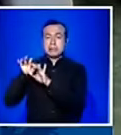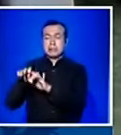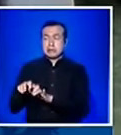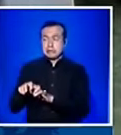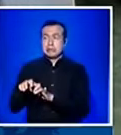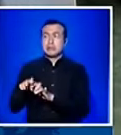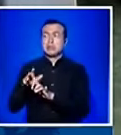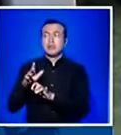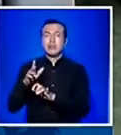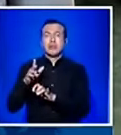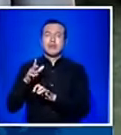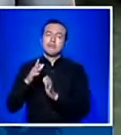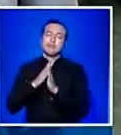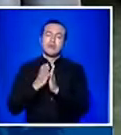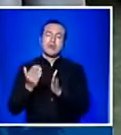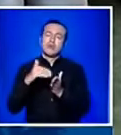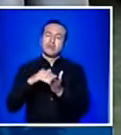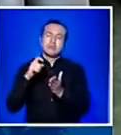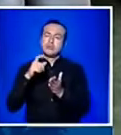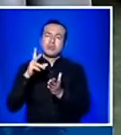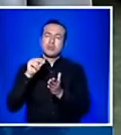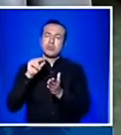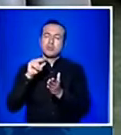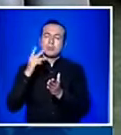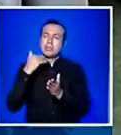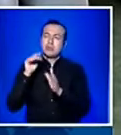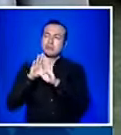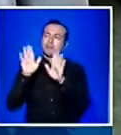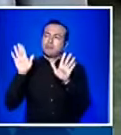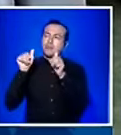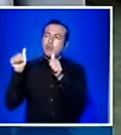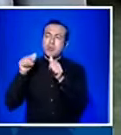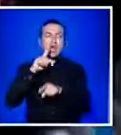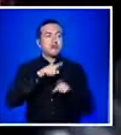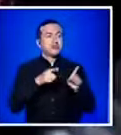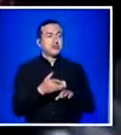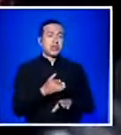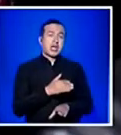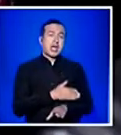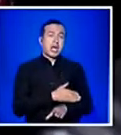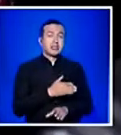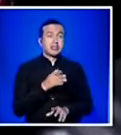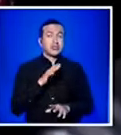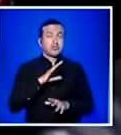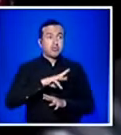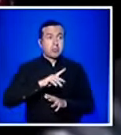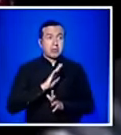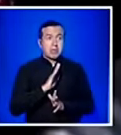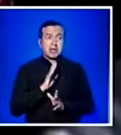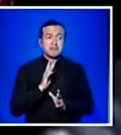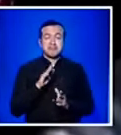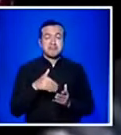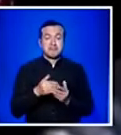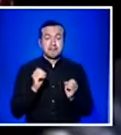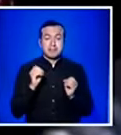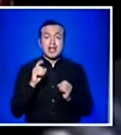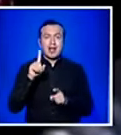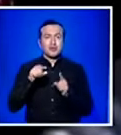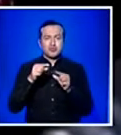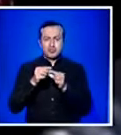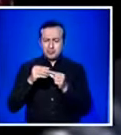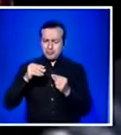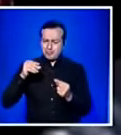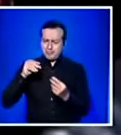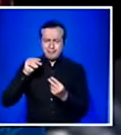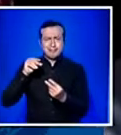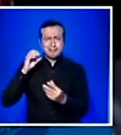de personas que previenen para que no sean robados sus vehículos. El bujiazo es el delito más